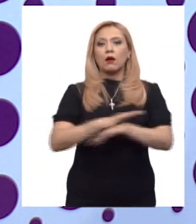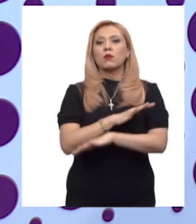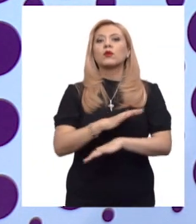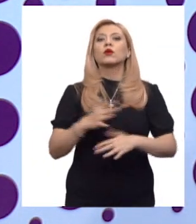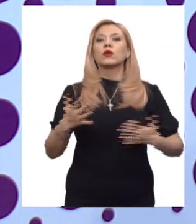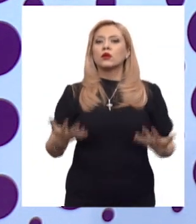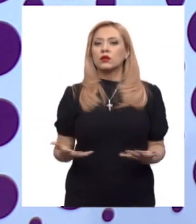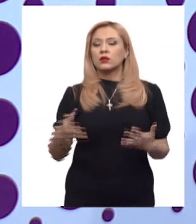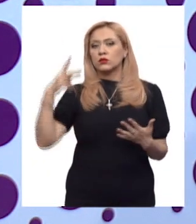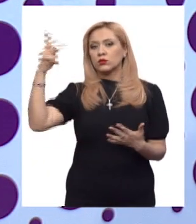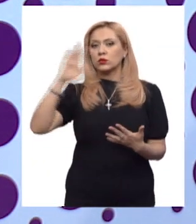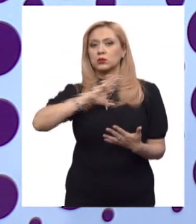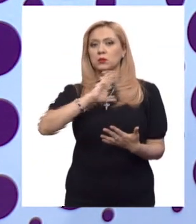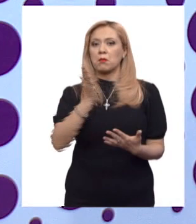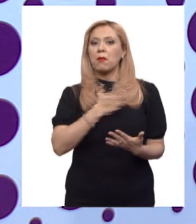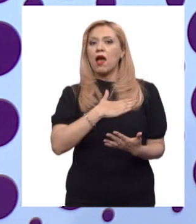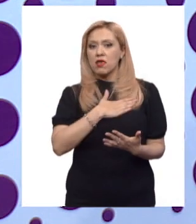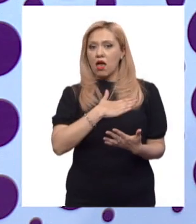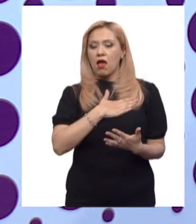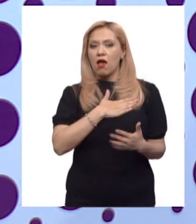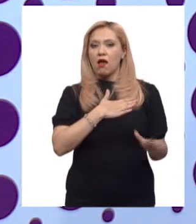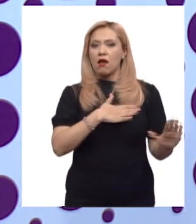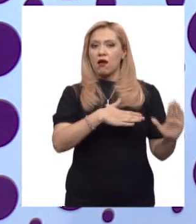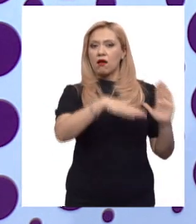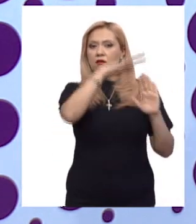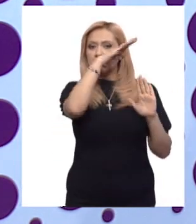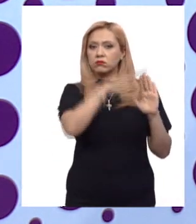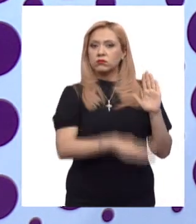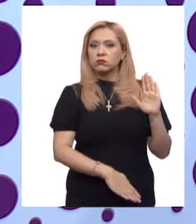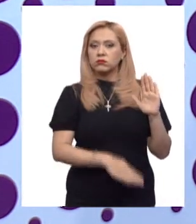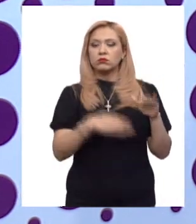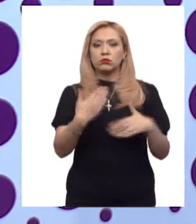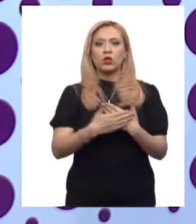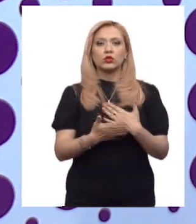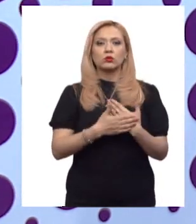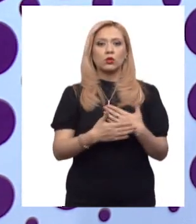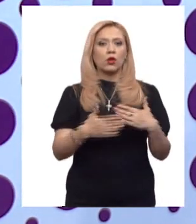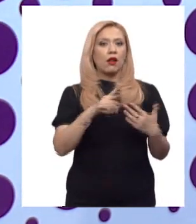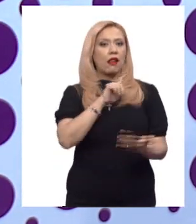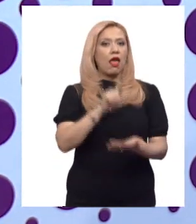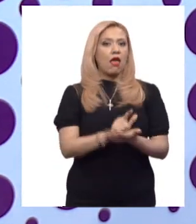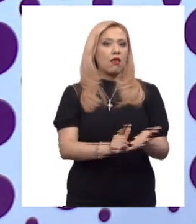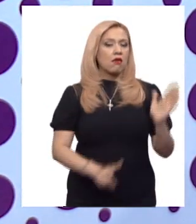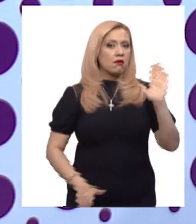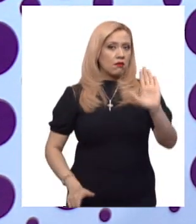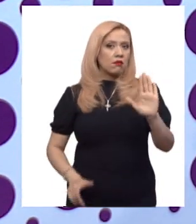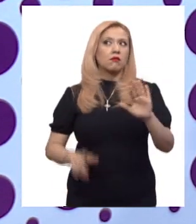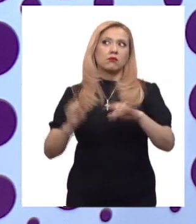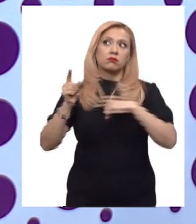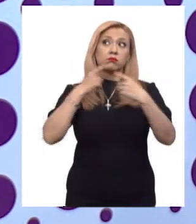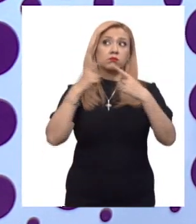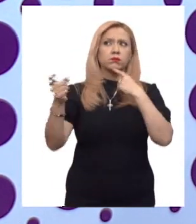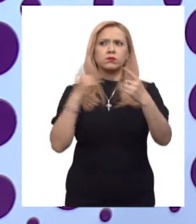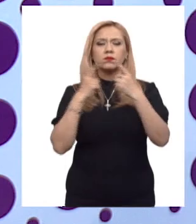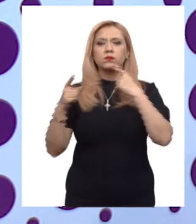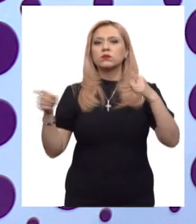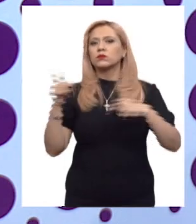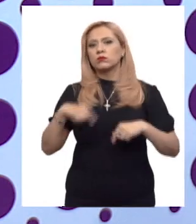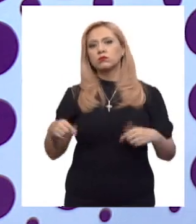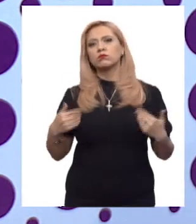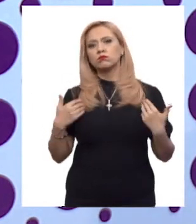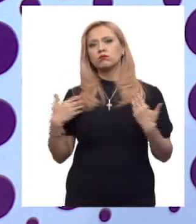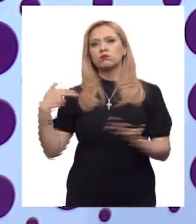haciendo al marco español, que tenemos unos marcos legales ciertamente próximos, y esta creo que es una discusión en la que hemos de participar, y de